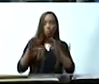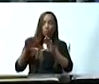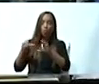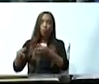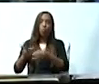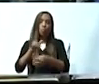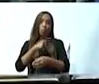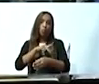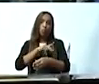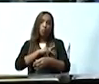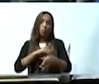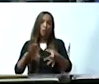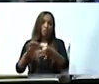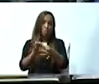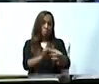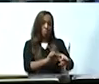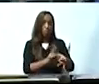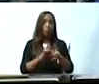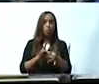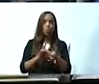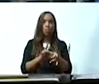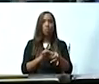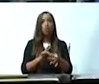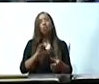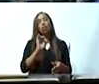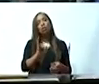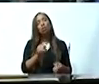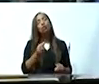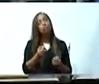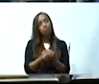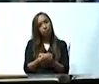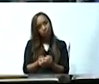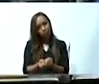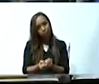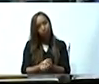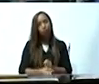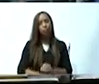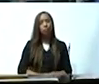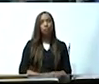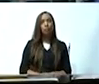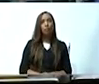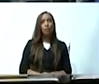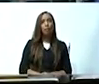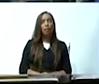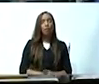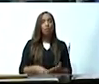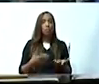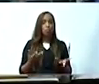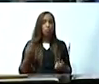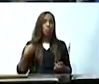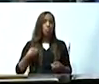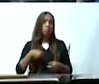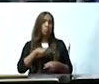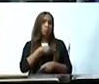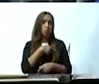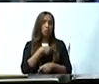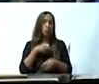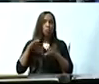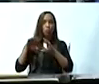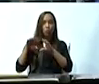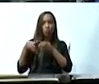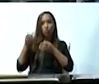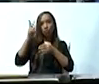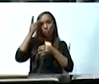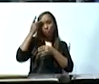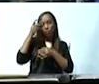fideicomiso. Consecuentemente, el Partido de la Liberación Dominicana apoya esta iniciativa porque, por